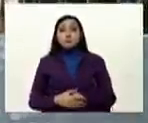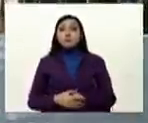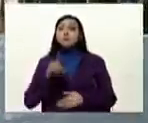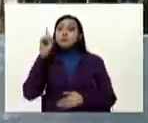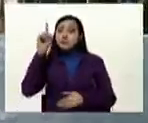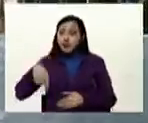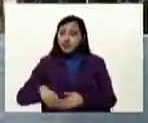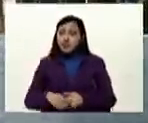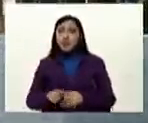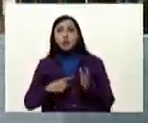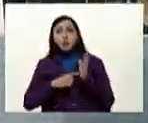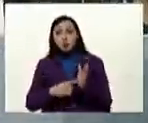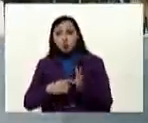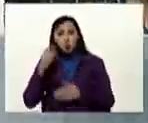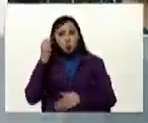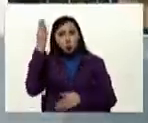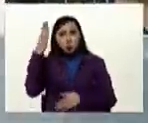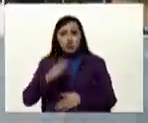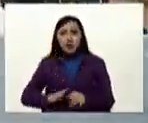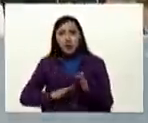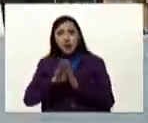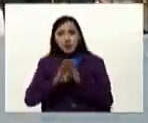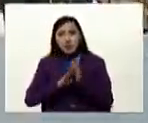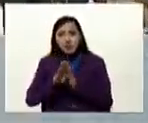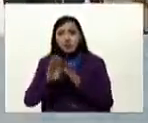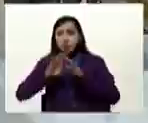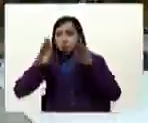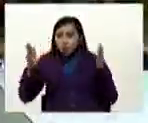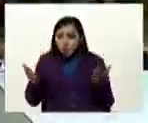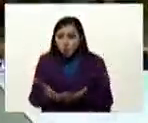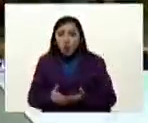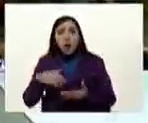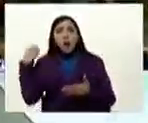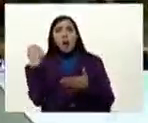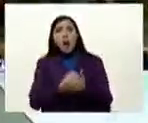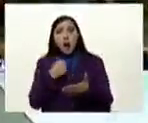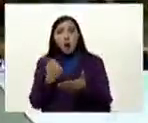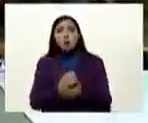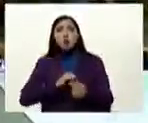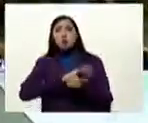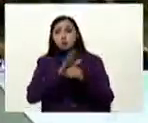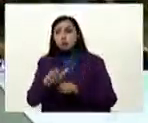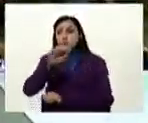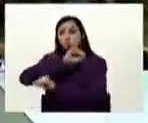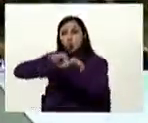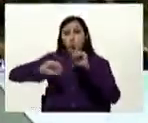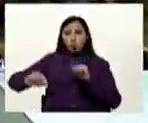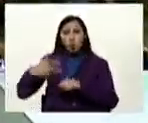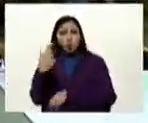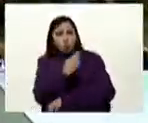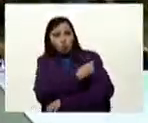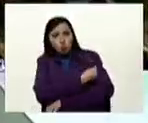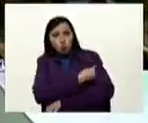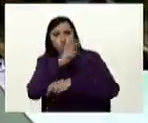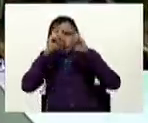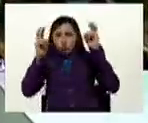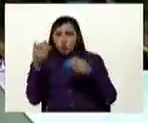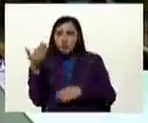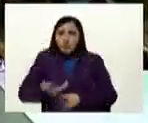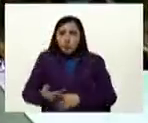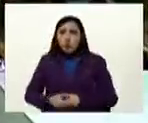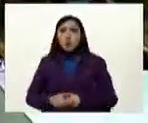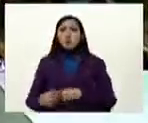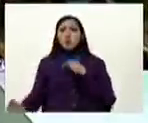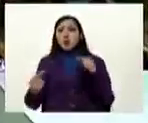También plantea la Iniciativa de Desarrollo Global la lucha contra la pandemia y el tema de las vacunas, donde China lleva